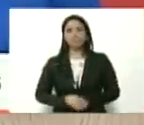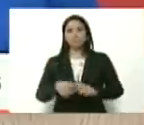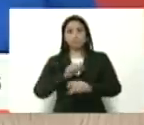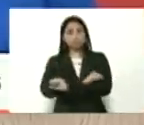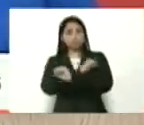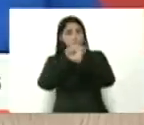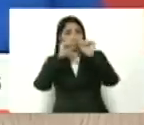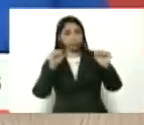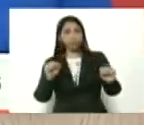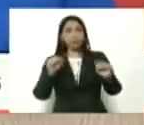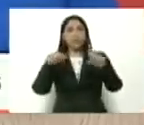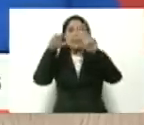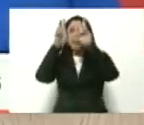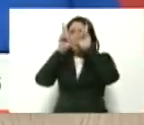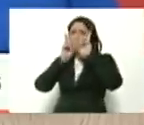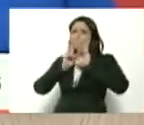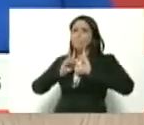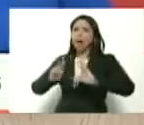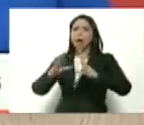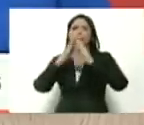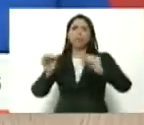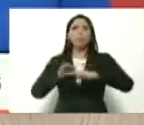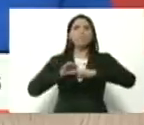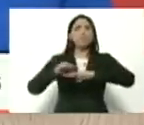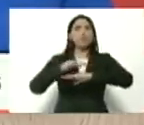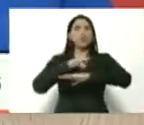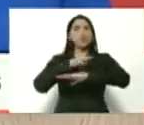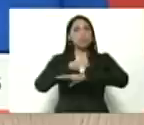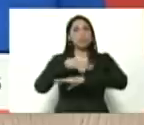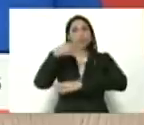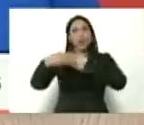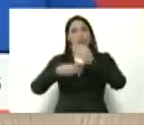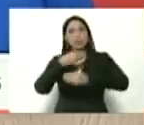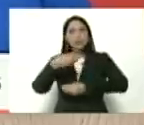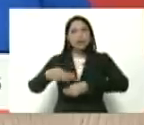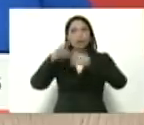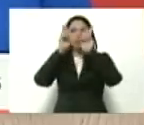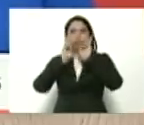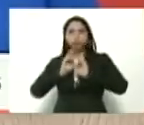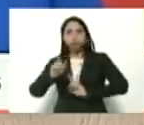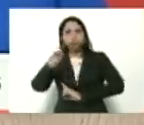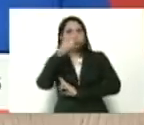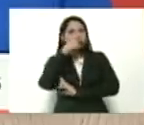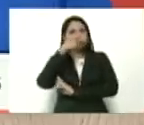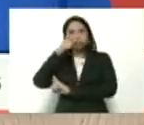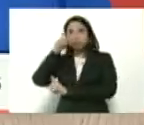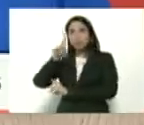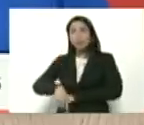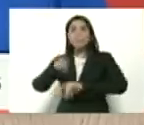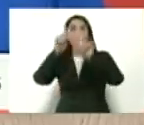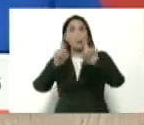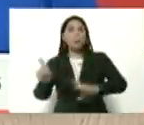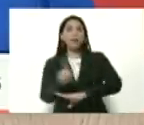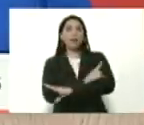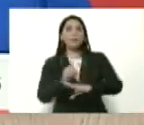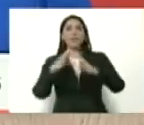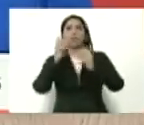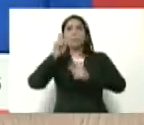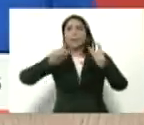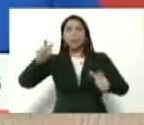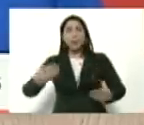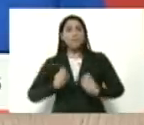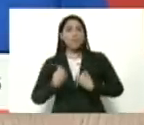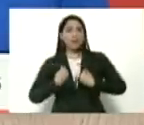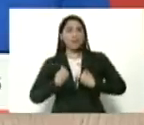horas desinfectando todo ese municipio y haciendo un barrido a través de pruebas rápidas también a todos los habitantes de